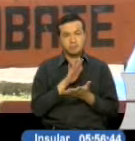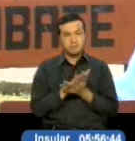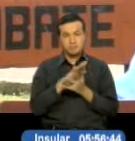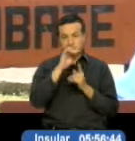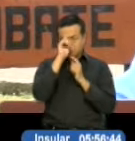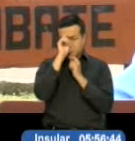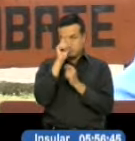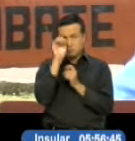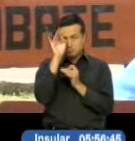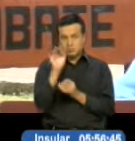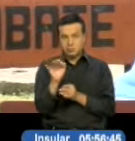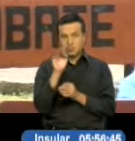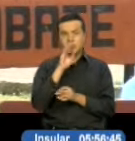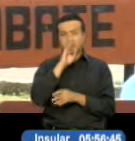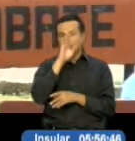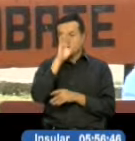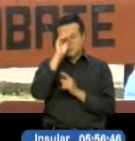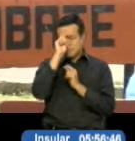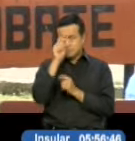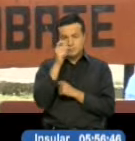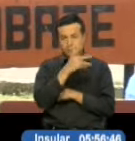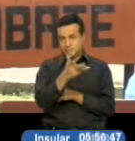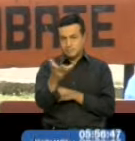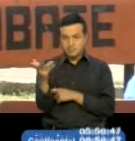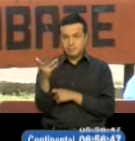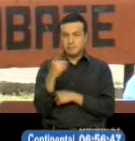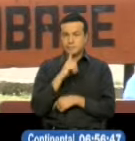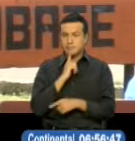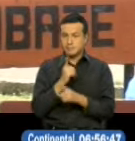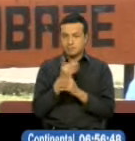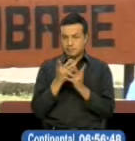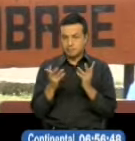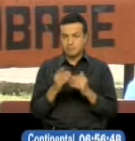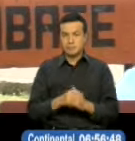digno, como he dicho tantas veces, como ustedes se lo merecen.